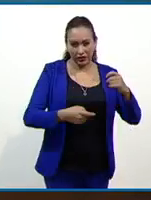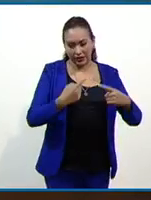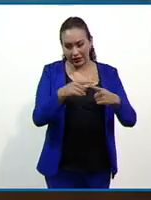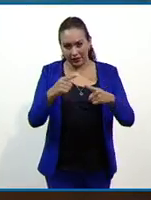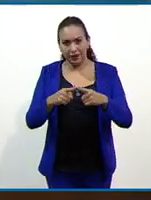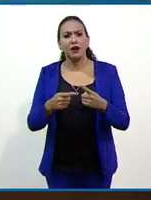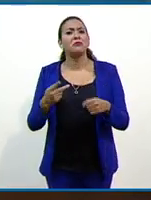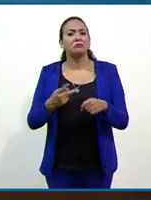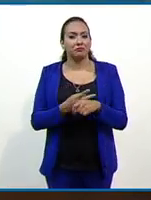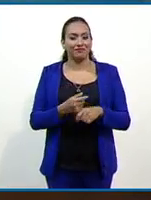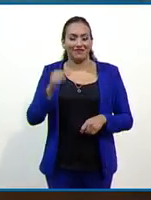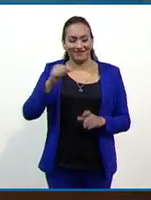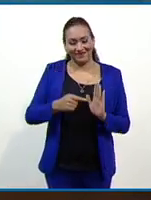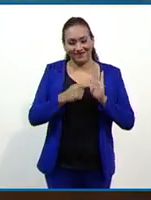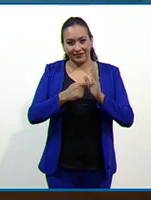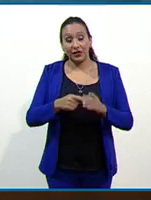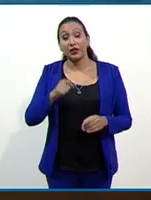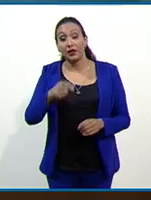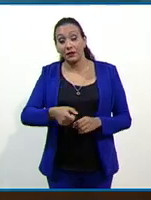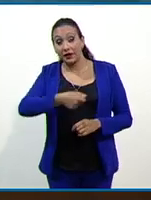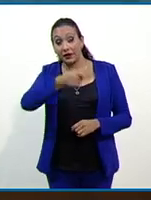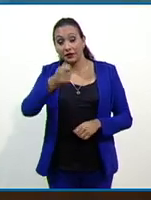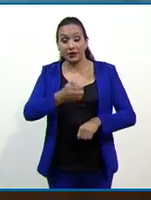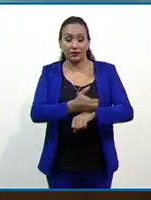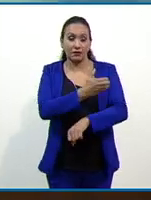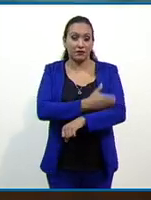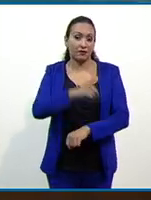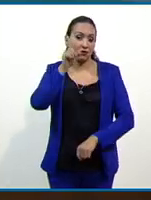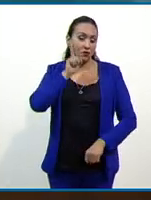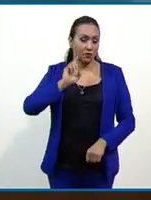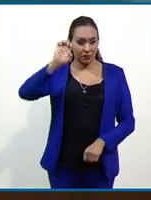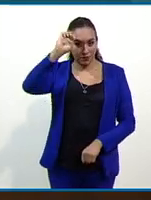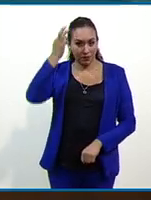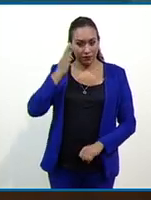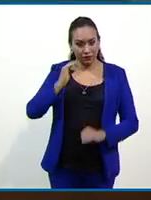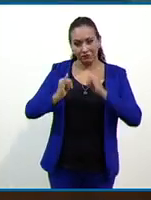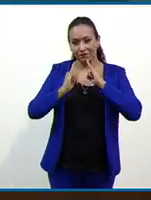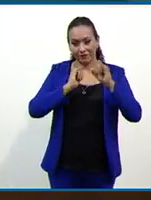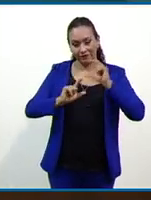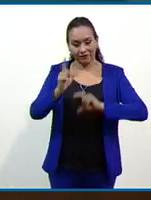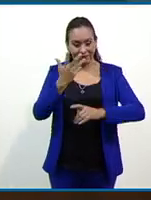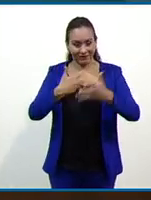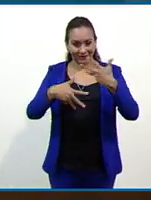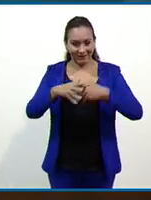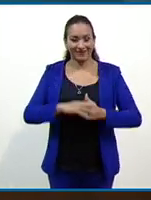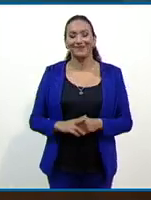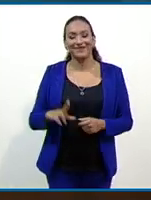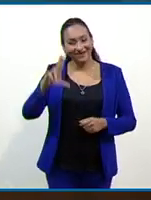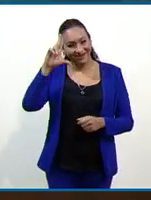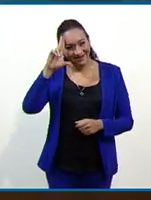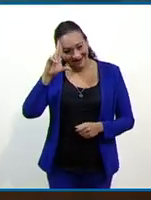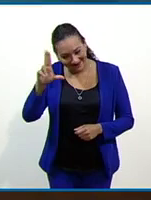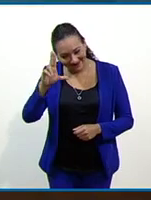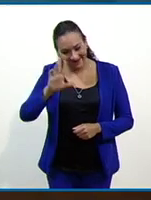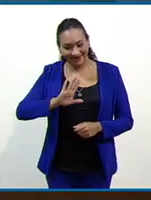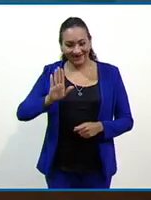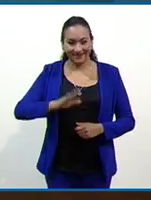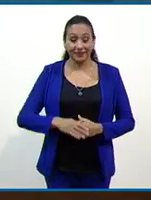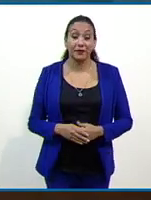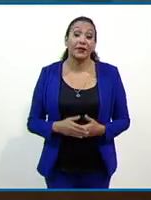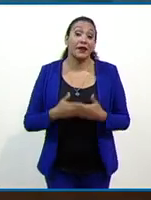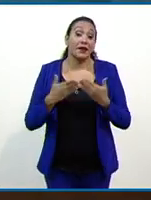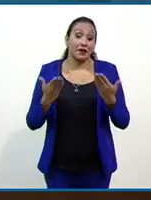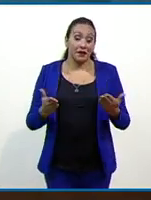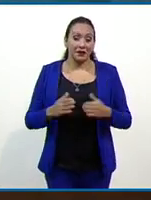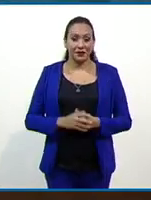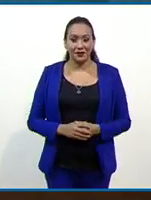federales. Pero antes, permítame saludar a mi compañera Eusiris Rostro, quien nos acompaña como siempre en la interpretación en lengua de señas